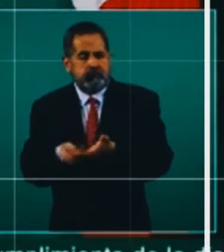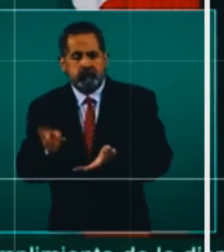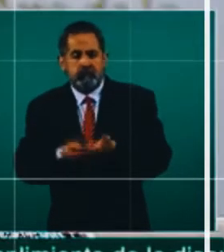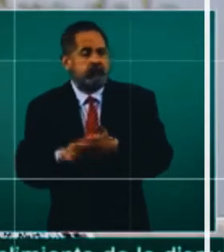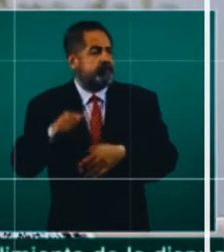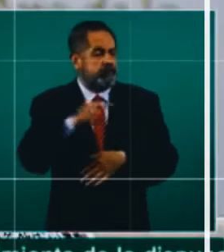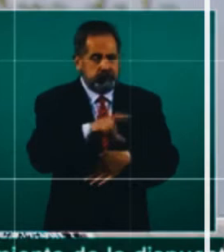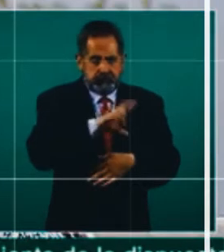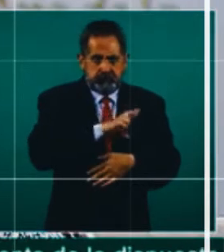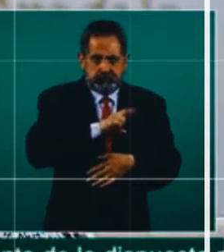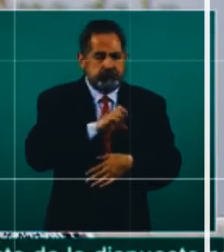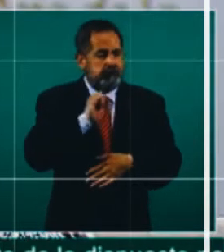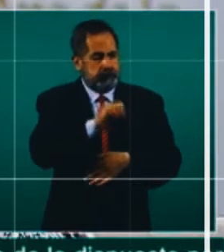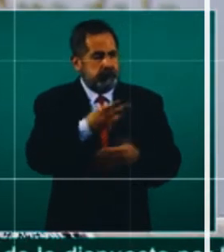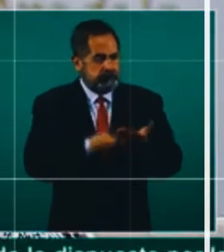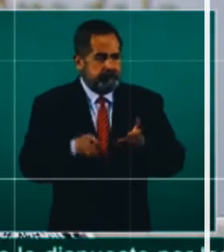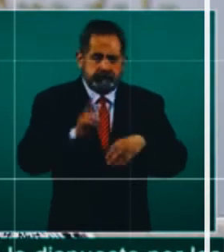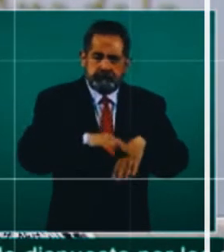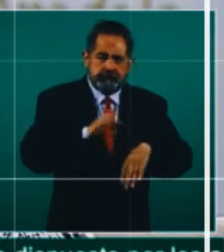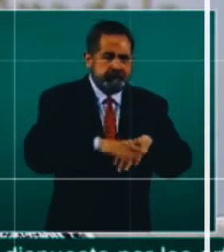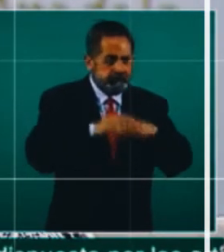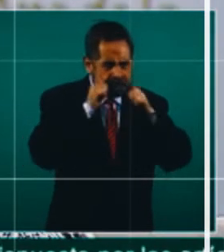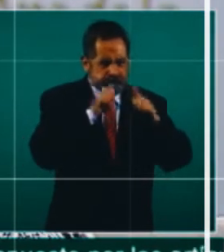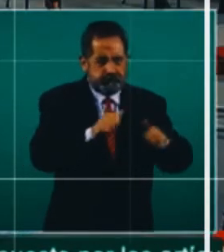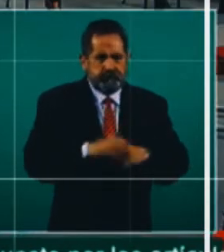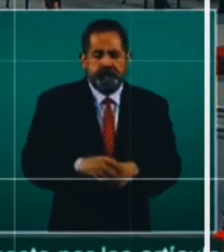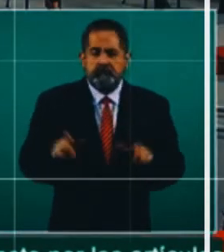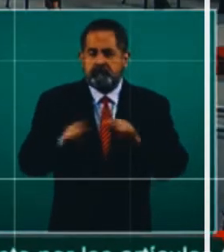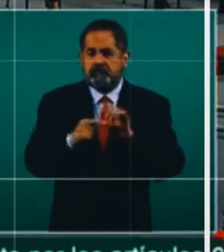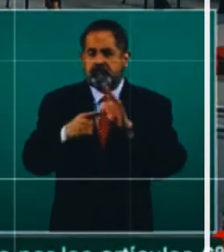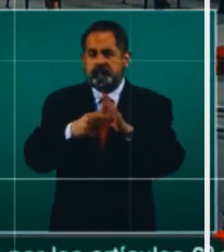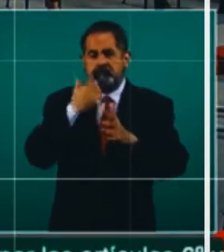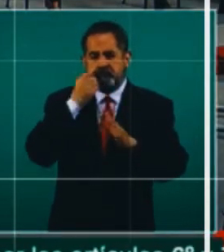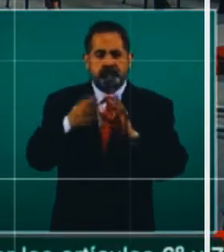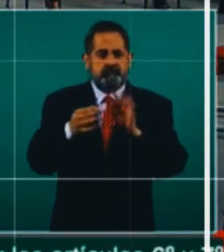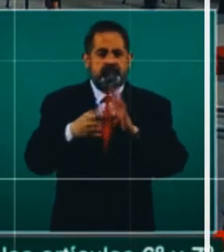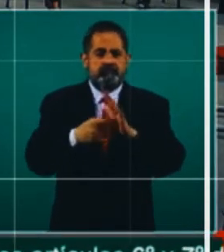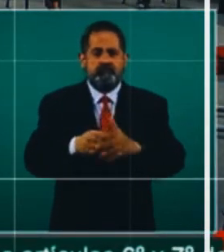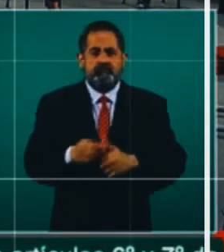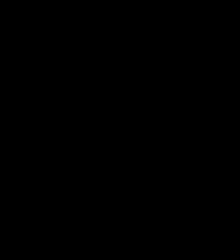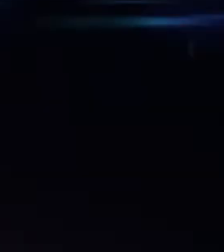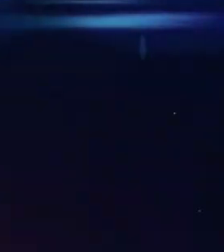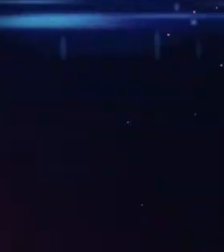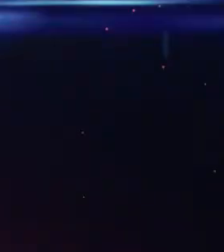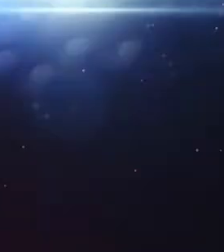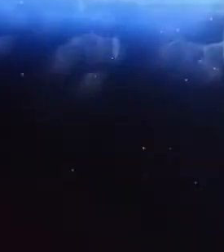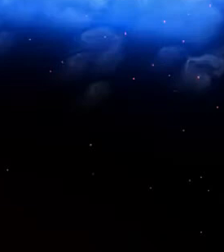privado, al menos duplicándola. Esto es lo que queremos informar al respecto, presidente.